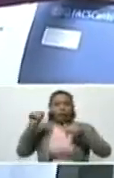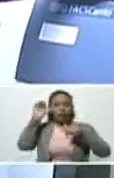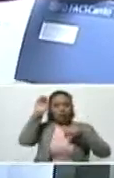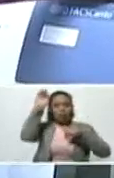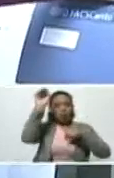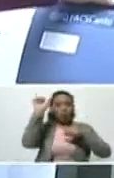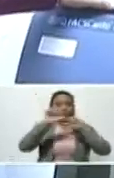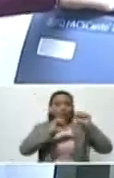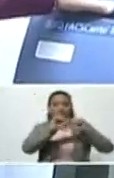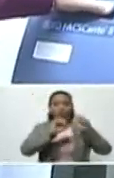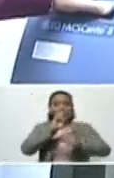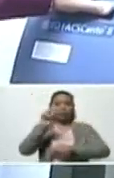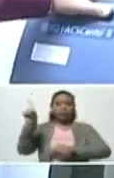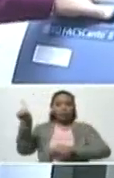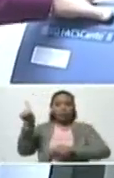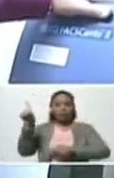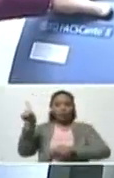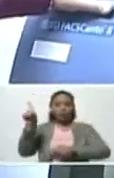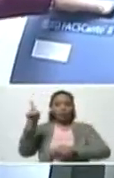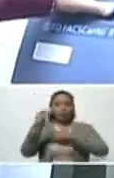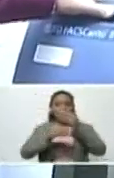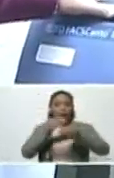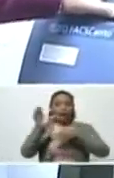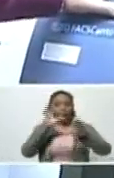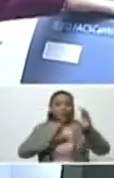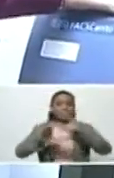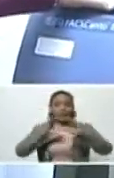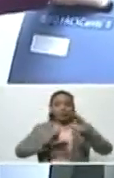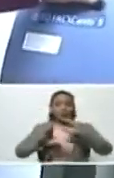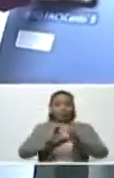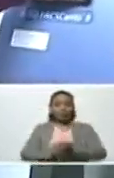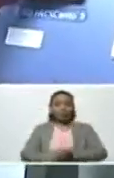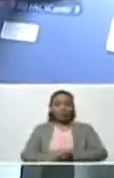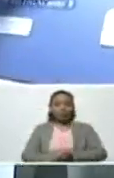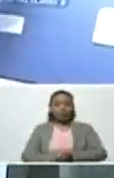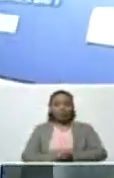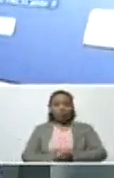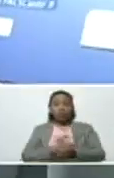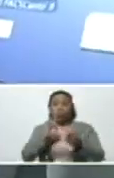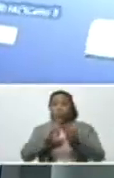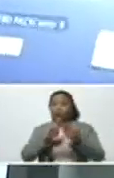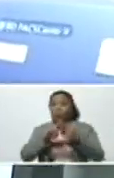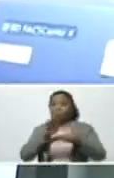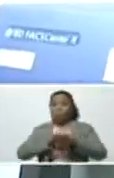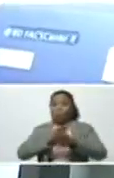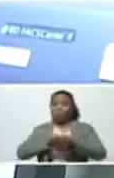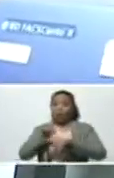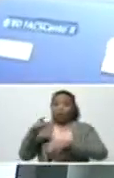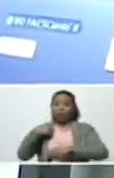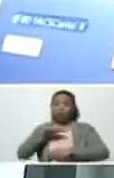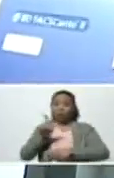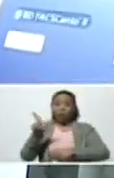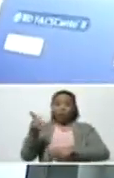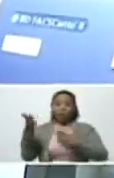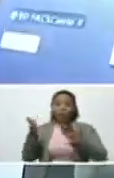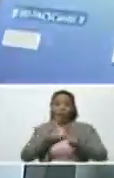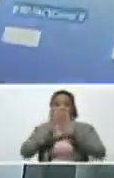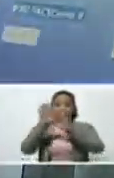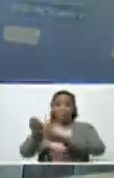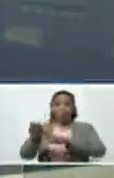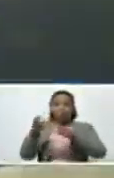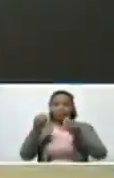XXI. ¿El siglo XXI será ciencia o será ciencia? Es conocimiento y por eso tenemos... Gracias. Tenemos que apoyar